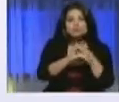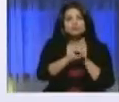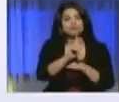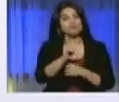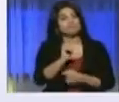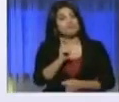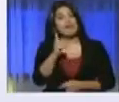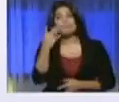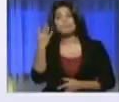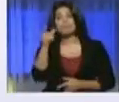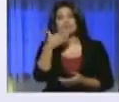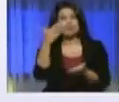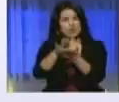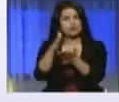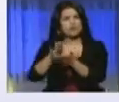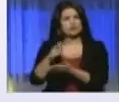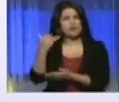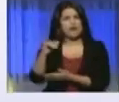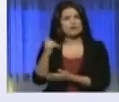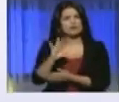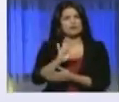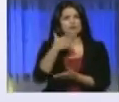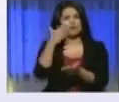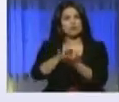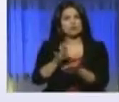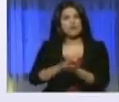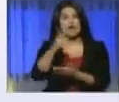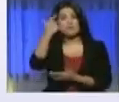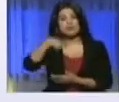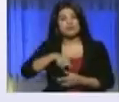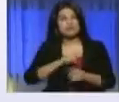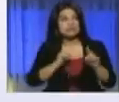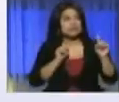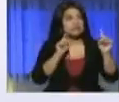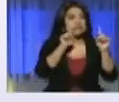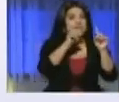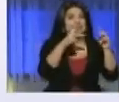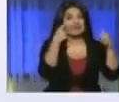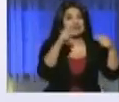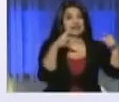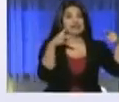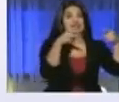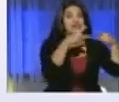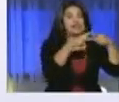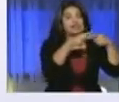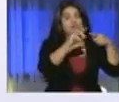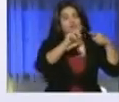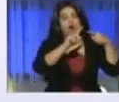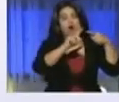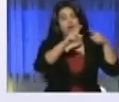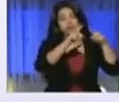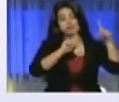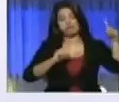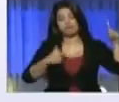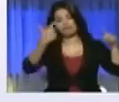Varios muertos hay tratando de sabotear grandes líneas del sistema eléctrico. Es esta gente, pues.